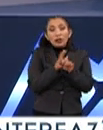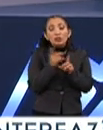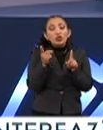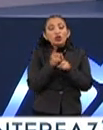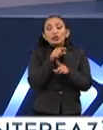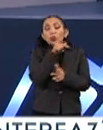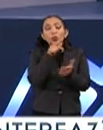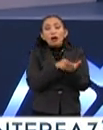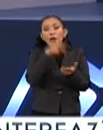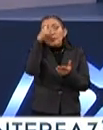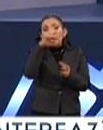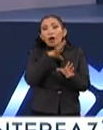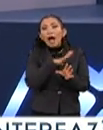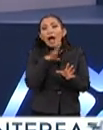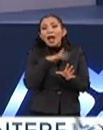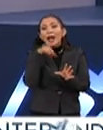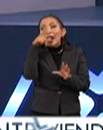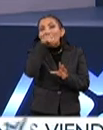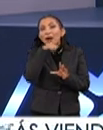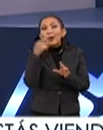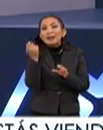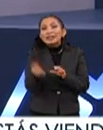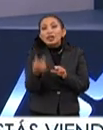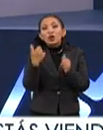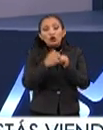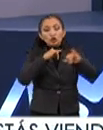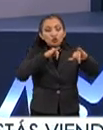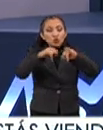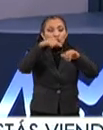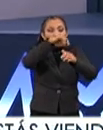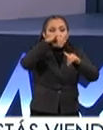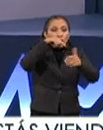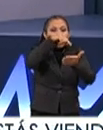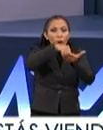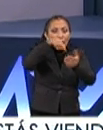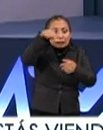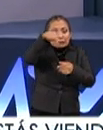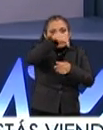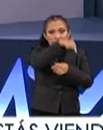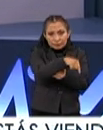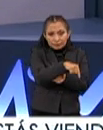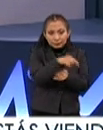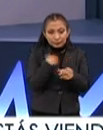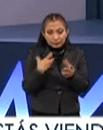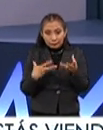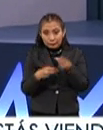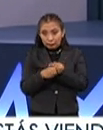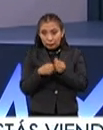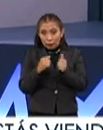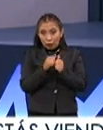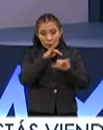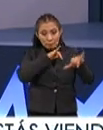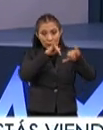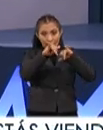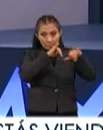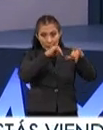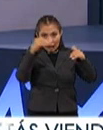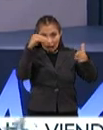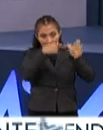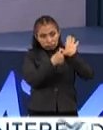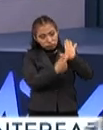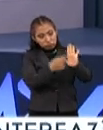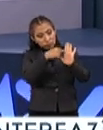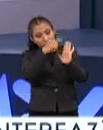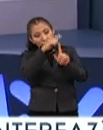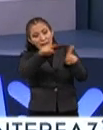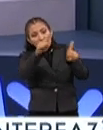partes del país se encuentran ubicadas con su georreferenciación. acompañadas también de un mapa donde se muestran